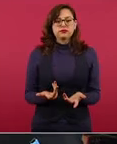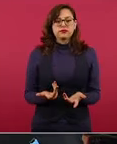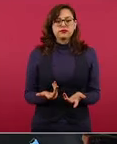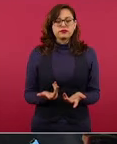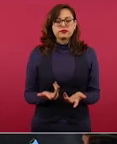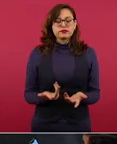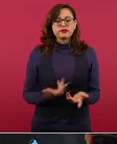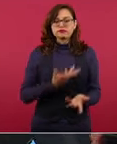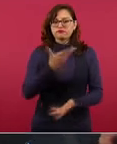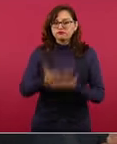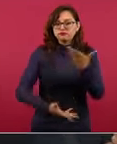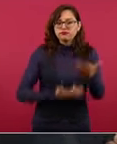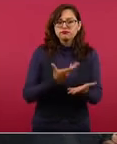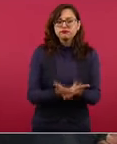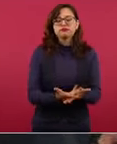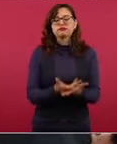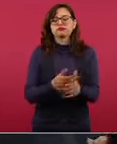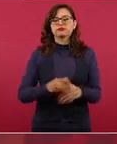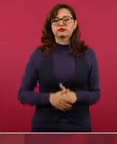en los servicios